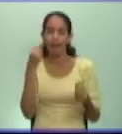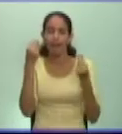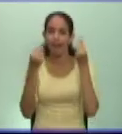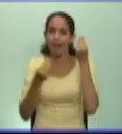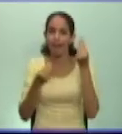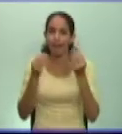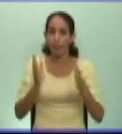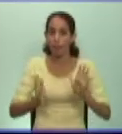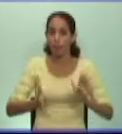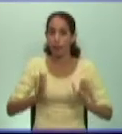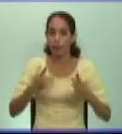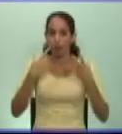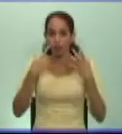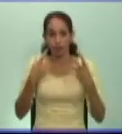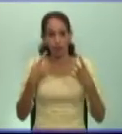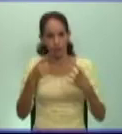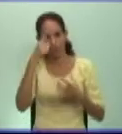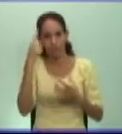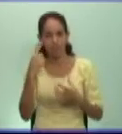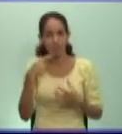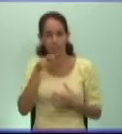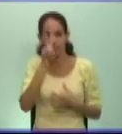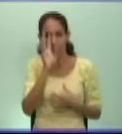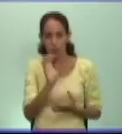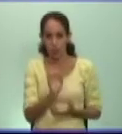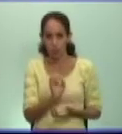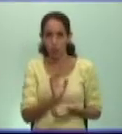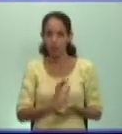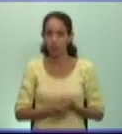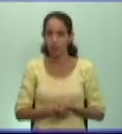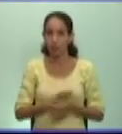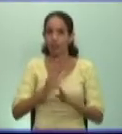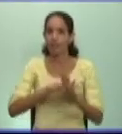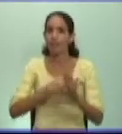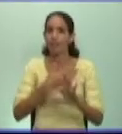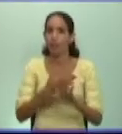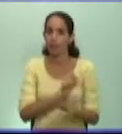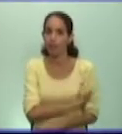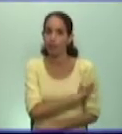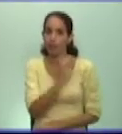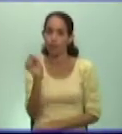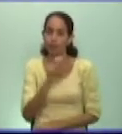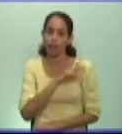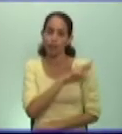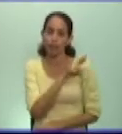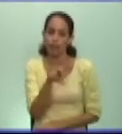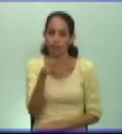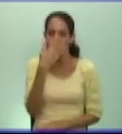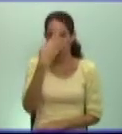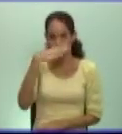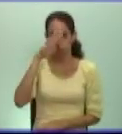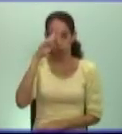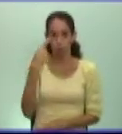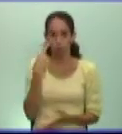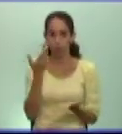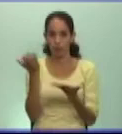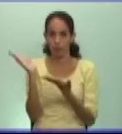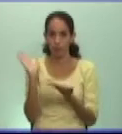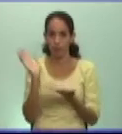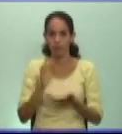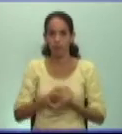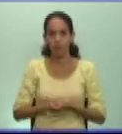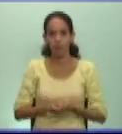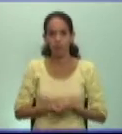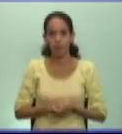periodos importantes ya del siglo XX, sobre todo después del triunfo de la Revolución Cubana. Y vamos allí. Cuando